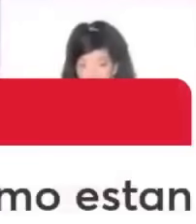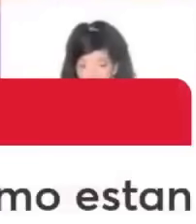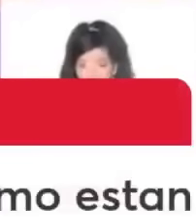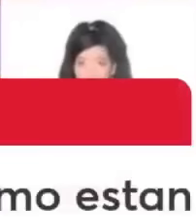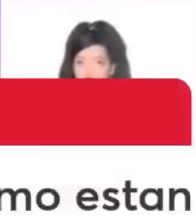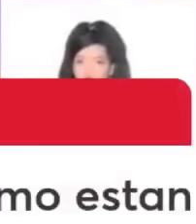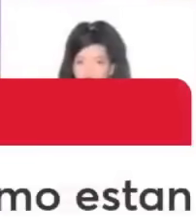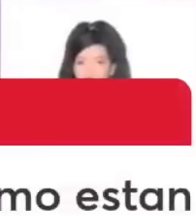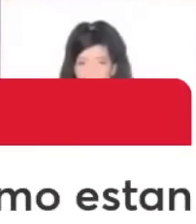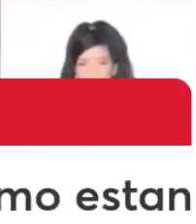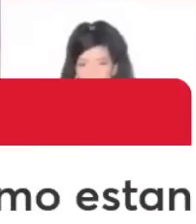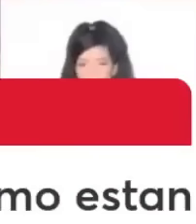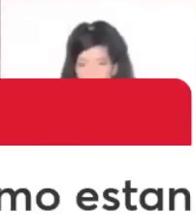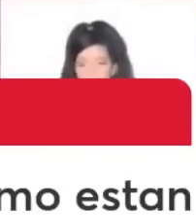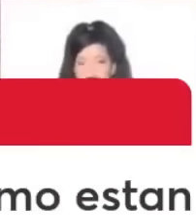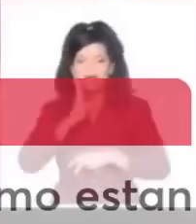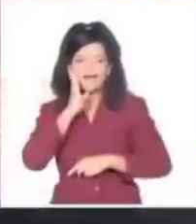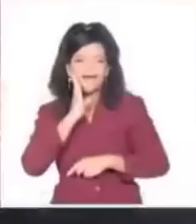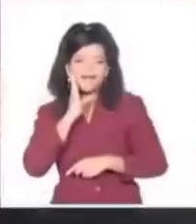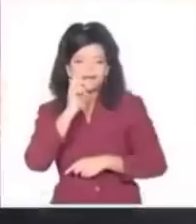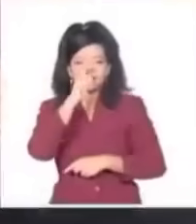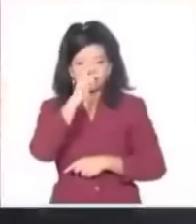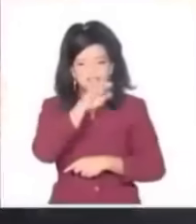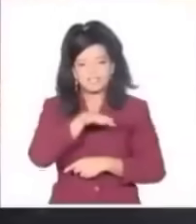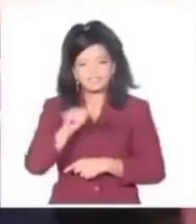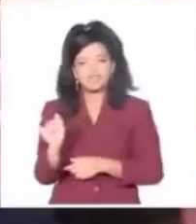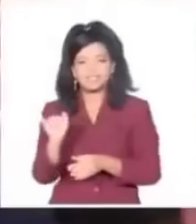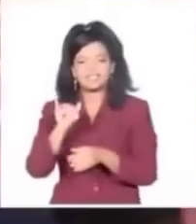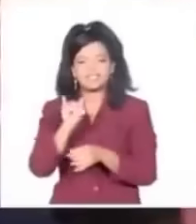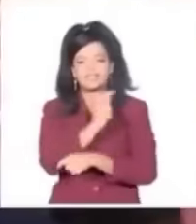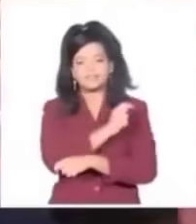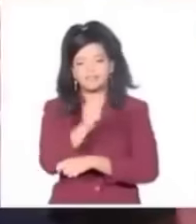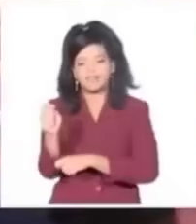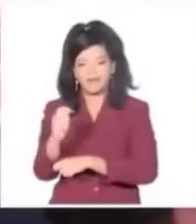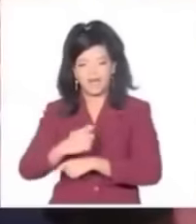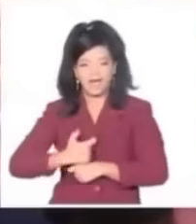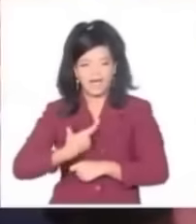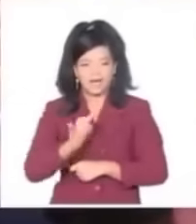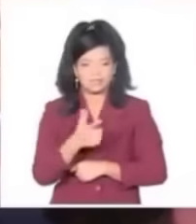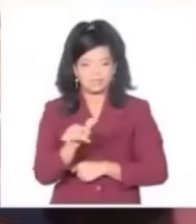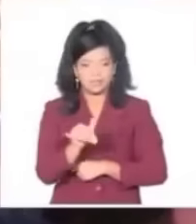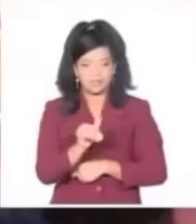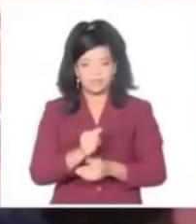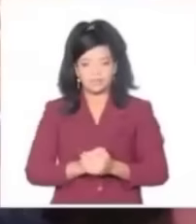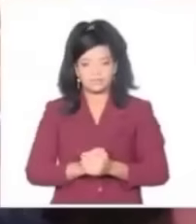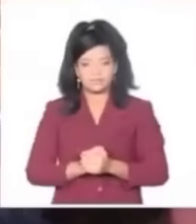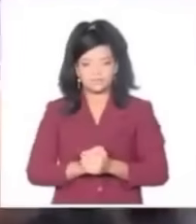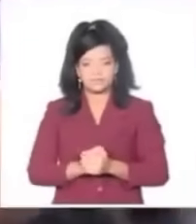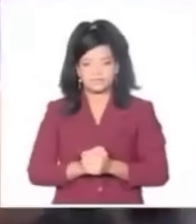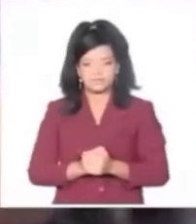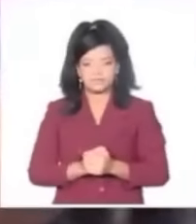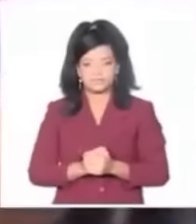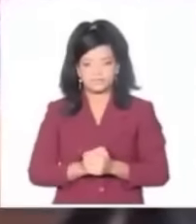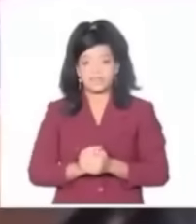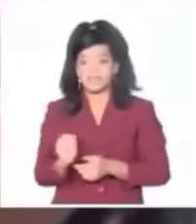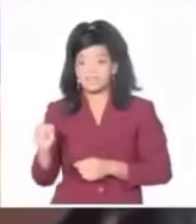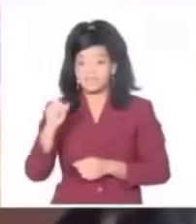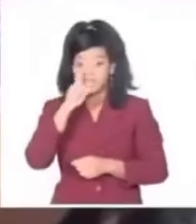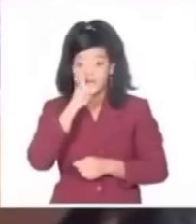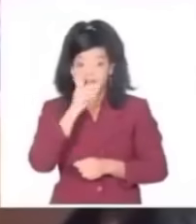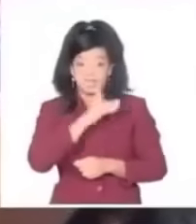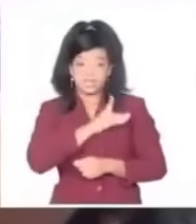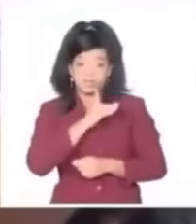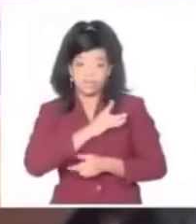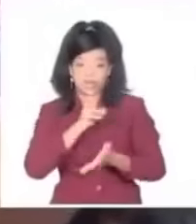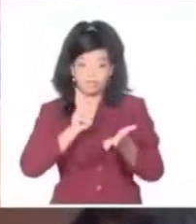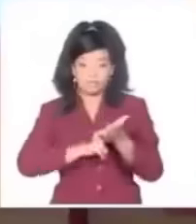cariño de los niños e instructores de arte que allí desarrollan su talento finalmente los diputados de arroyo Naranjo se reunieron con importantes